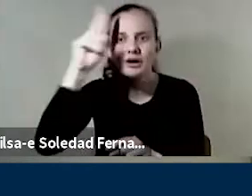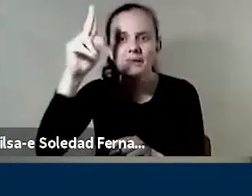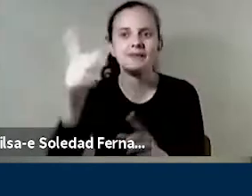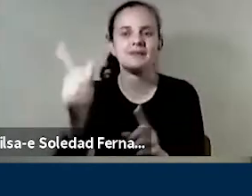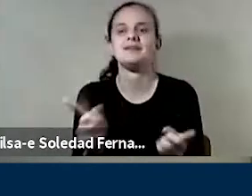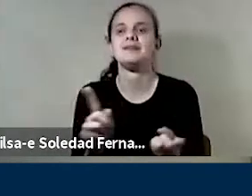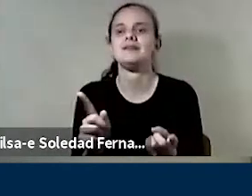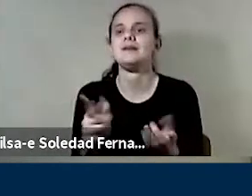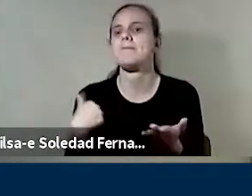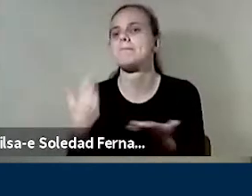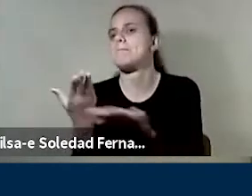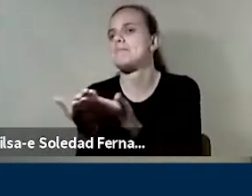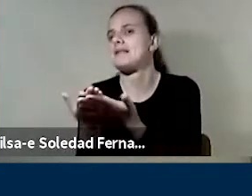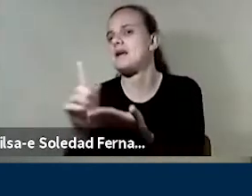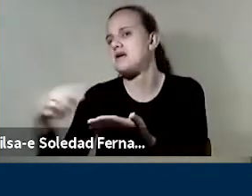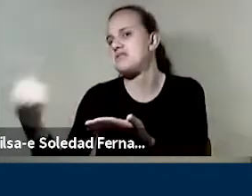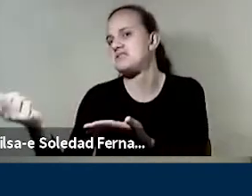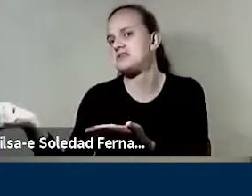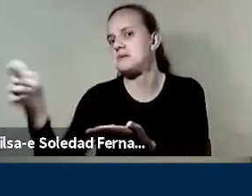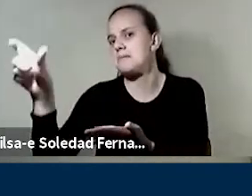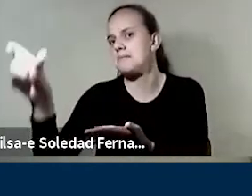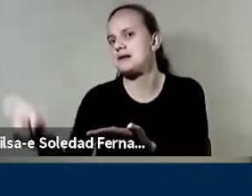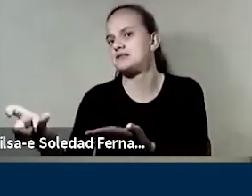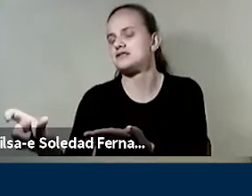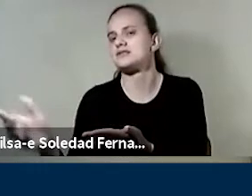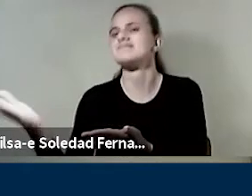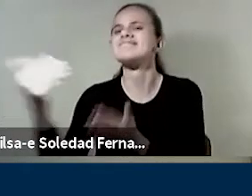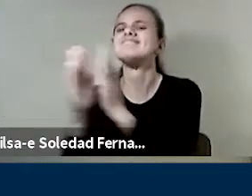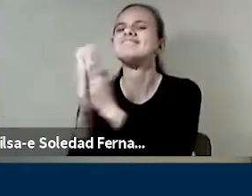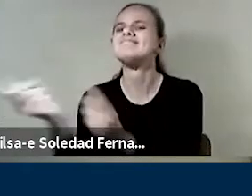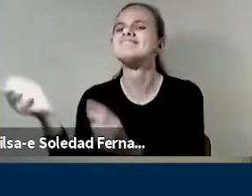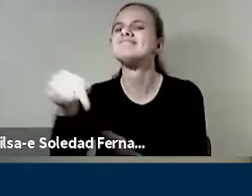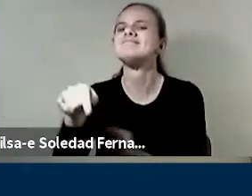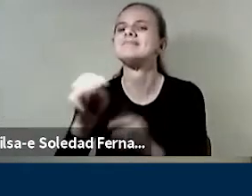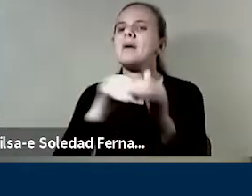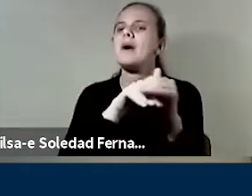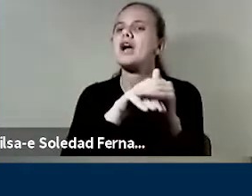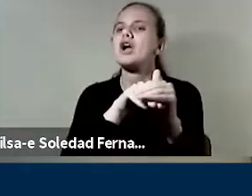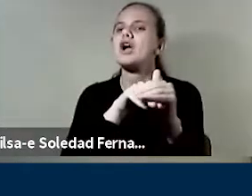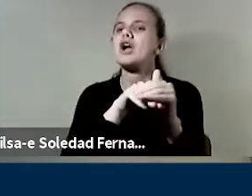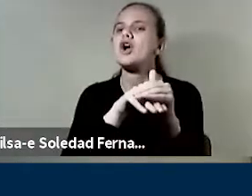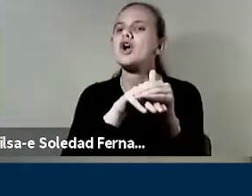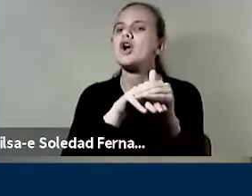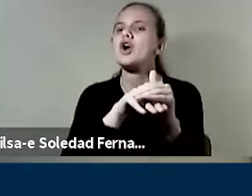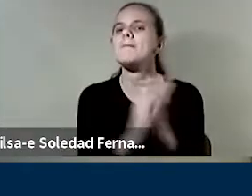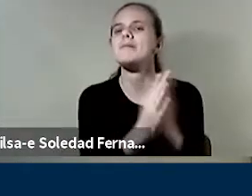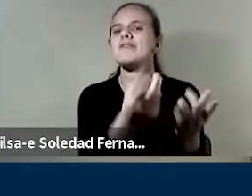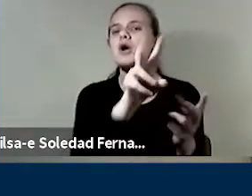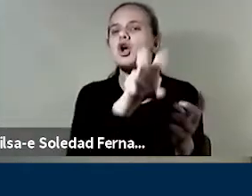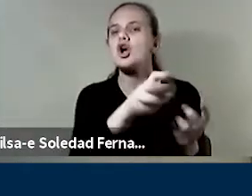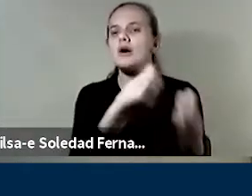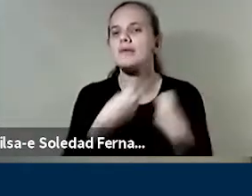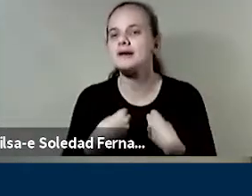complicadas y no respetan muchos principios de accesibilidad, lo que termina pasando es que le piden a terceros que entren a